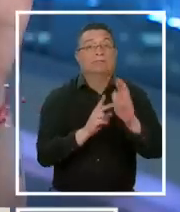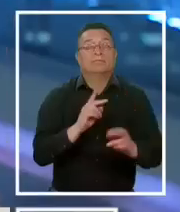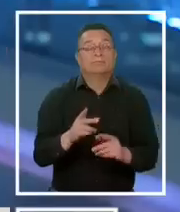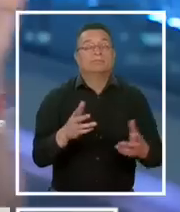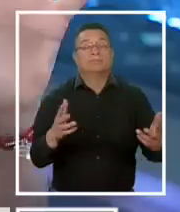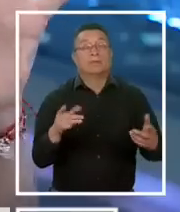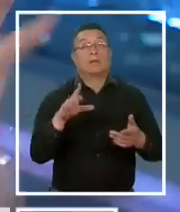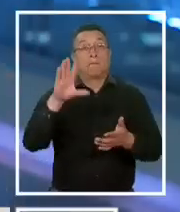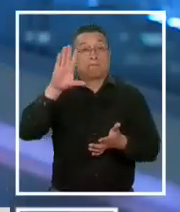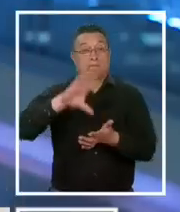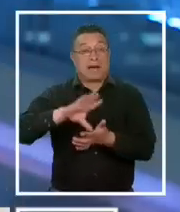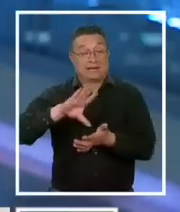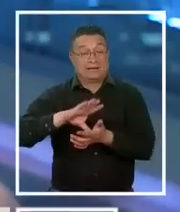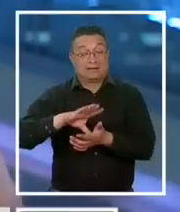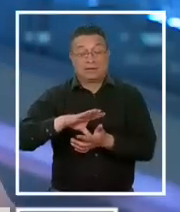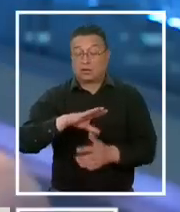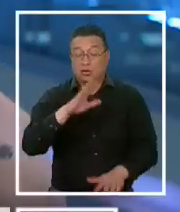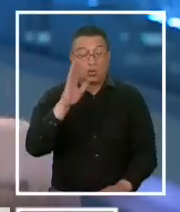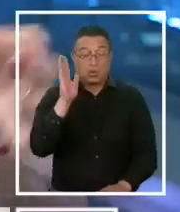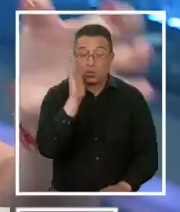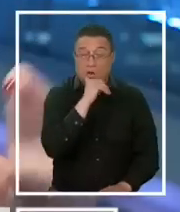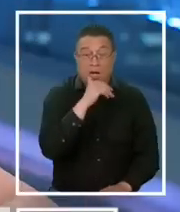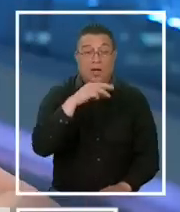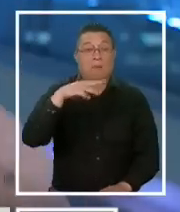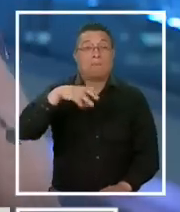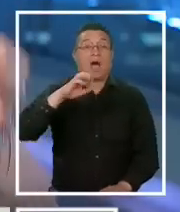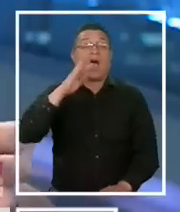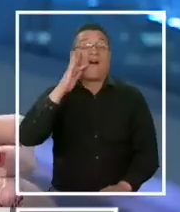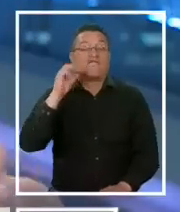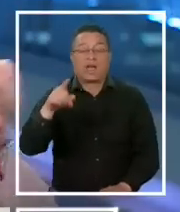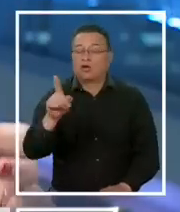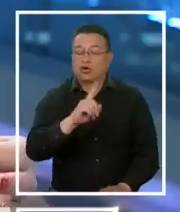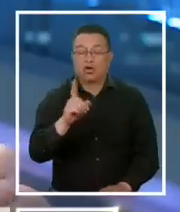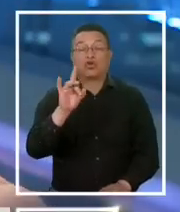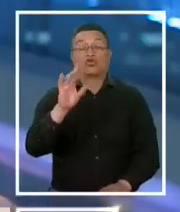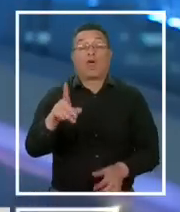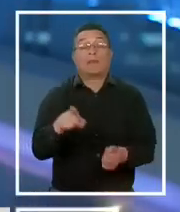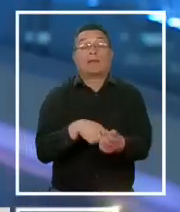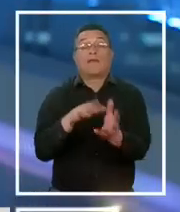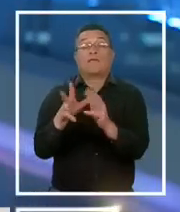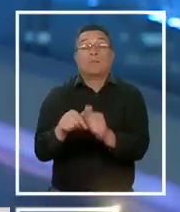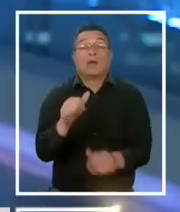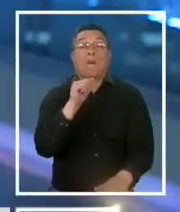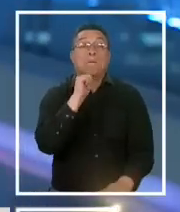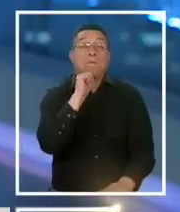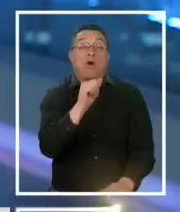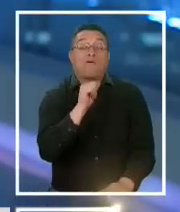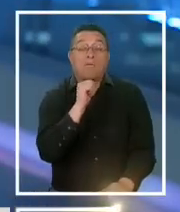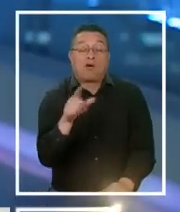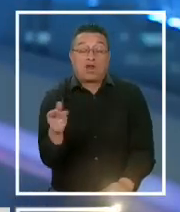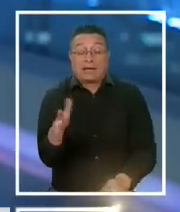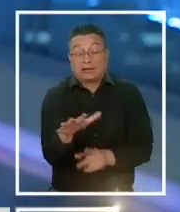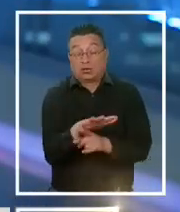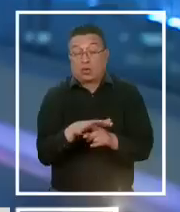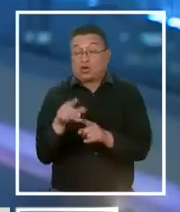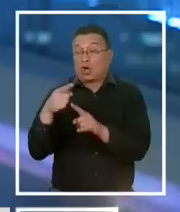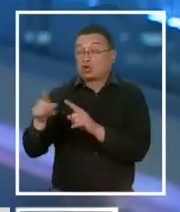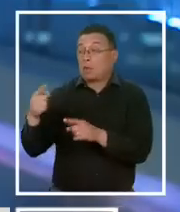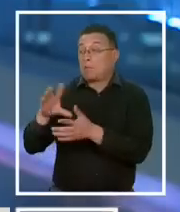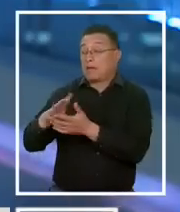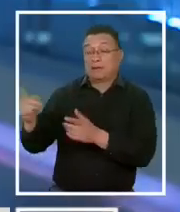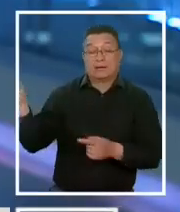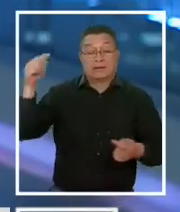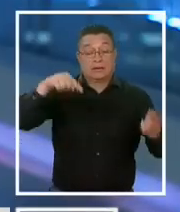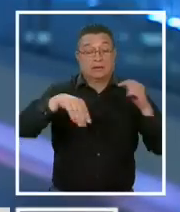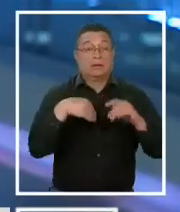saben qué país no hay mafias detrás de esto son familias pobres que en razón de su situación migratoria tienen